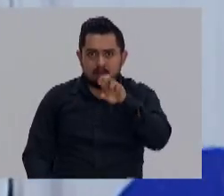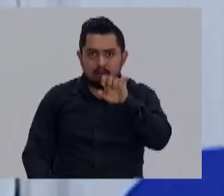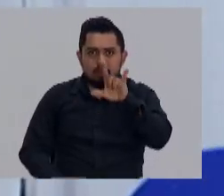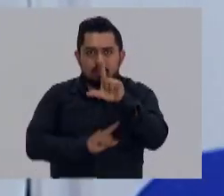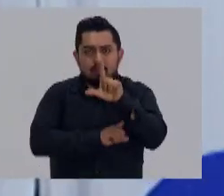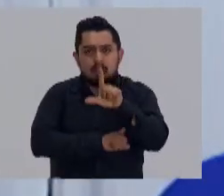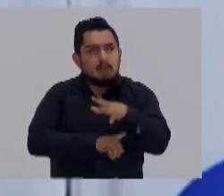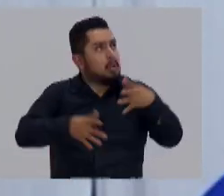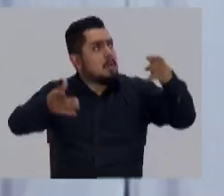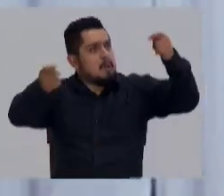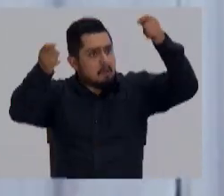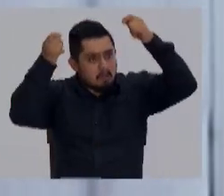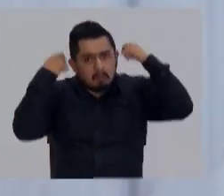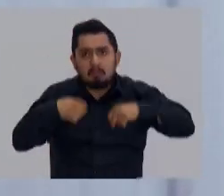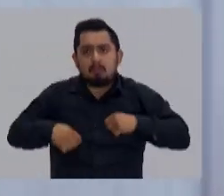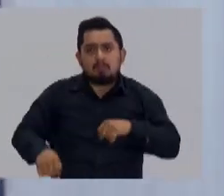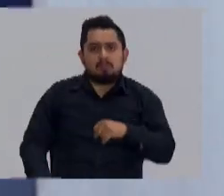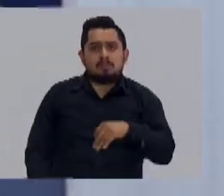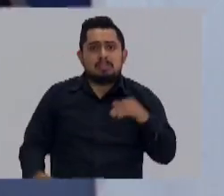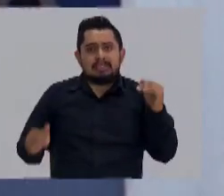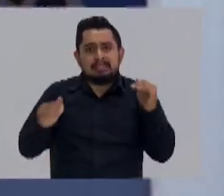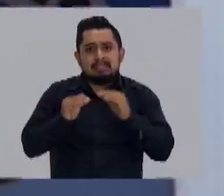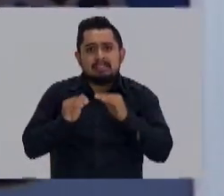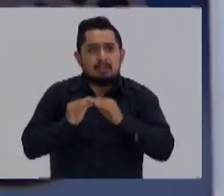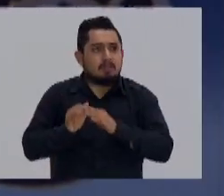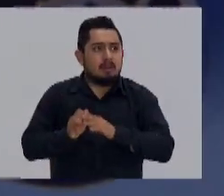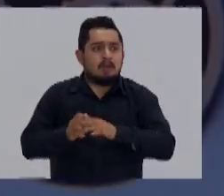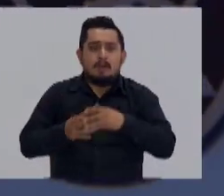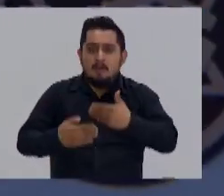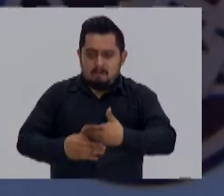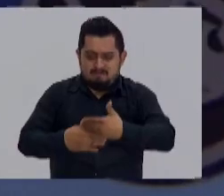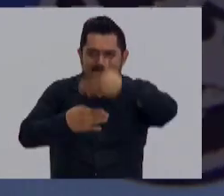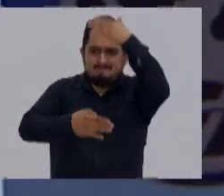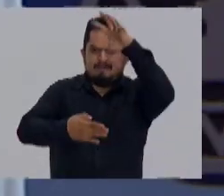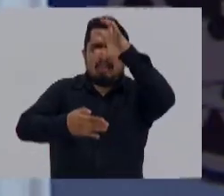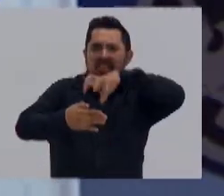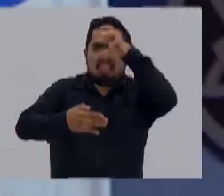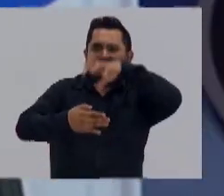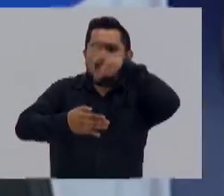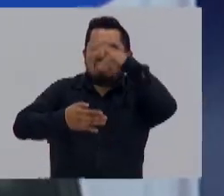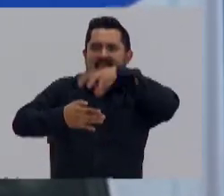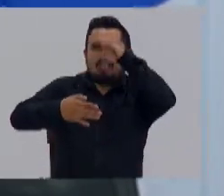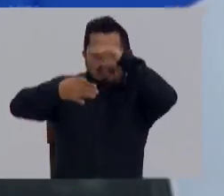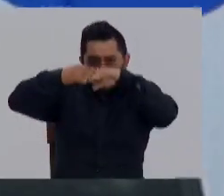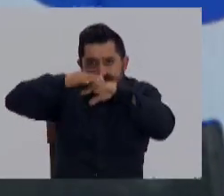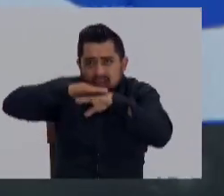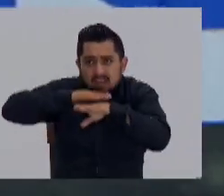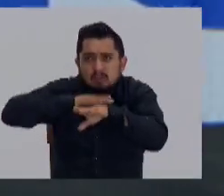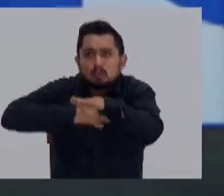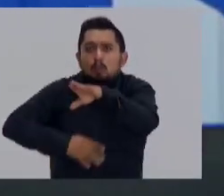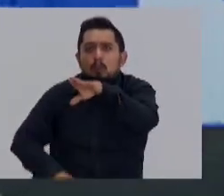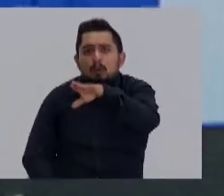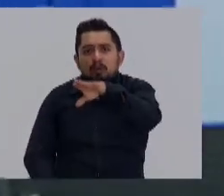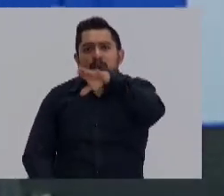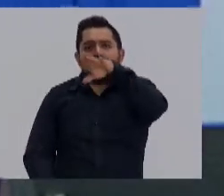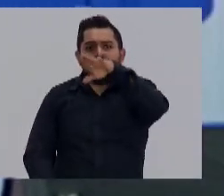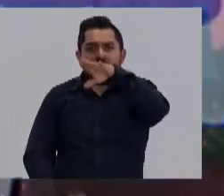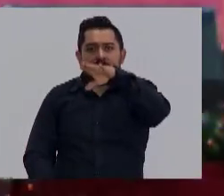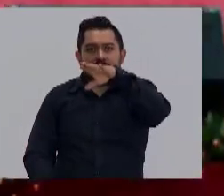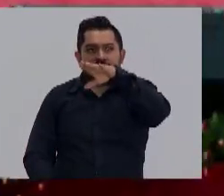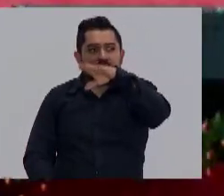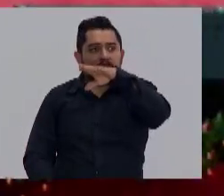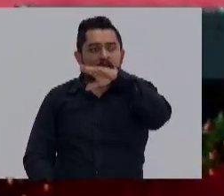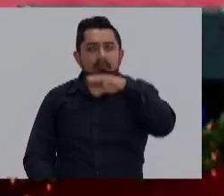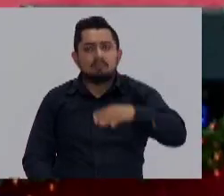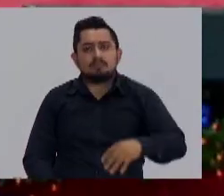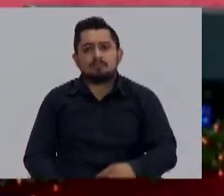andrajos. Todavía tuvo que atravesar una su pared, y lo tuvo que hacer así rascadito, porque ahí dice el versículo: con mi mano logré atravesar